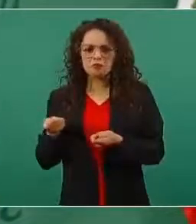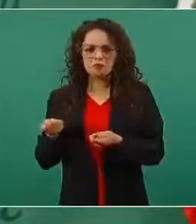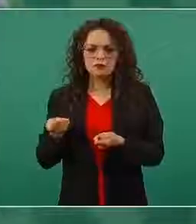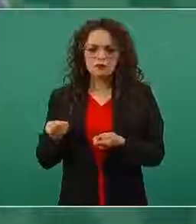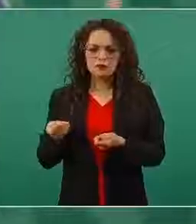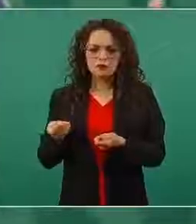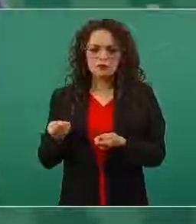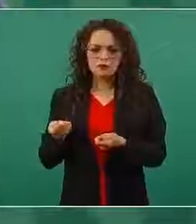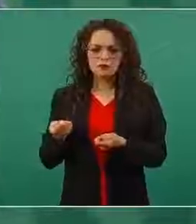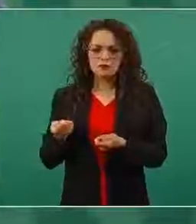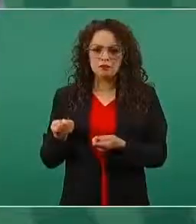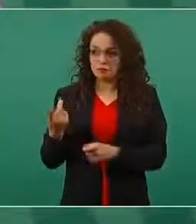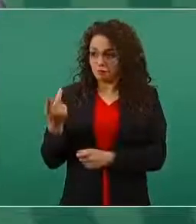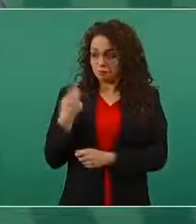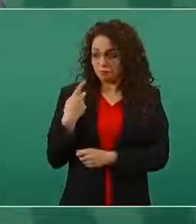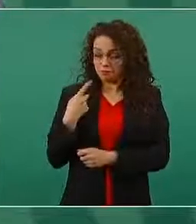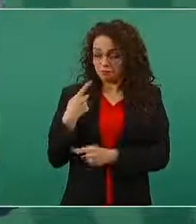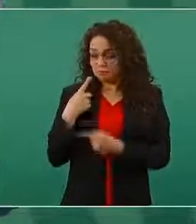nos entendemos bien.